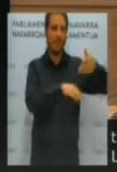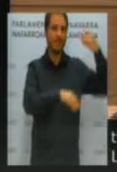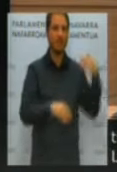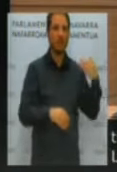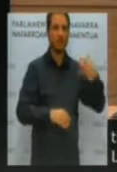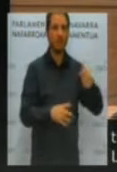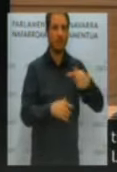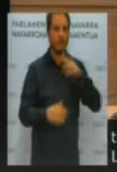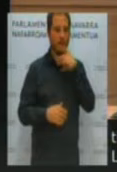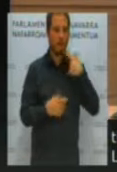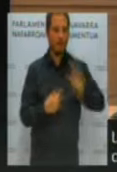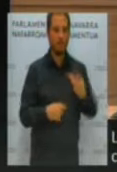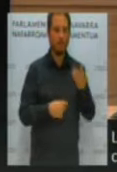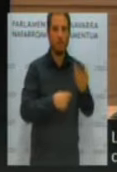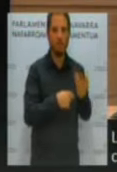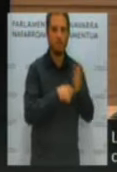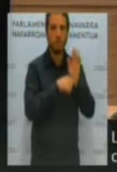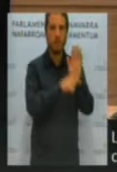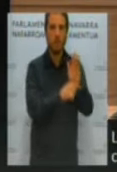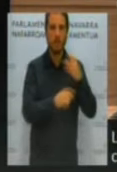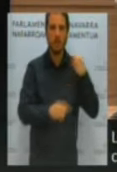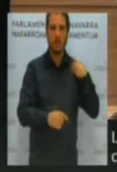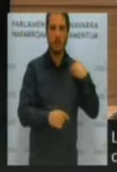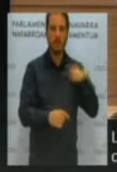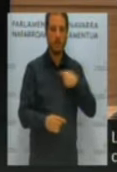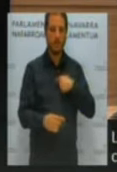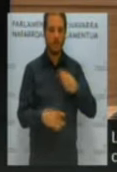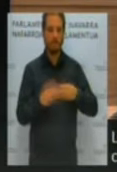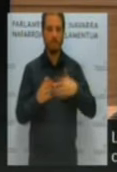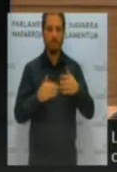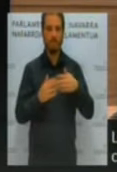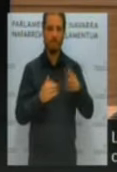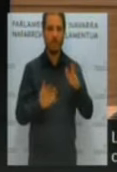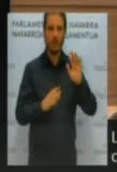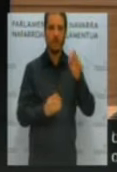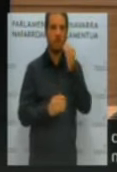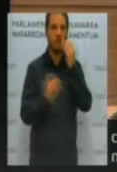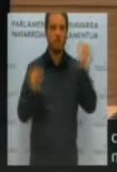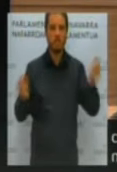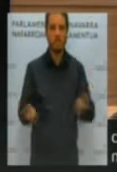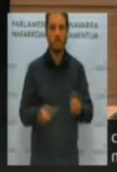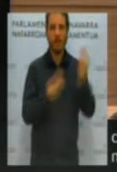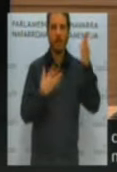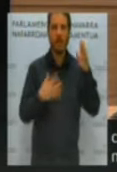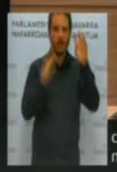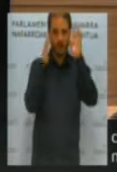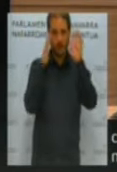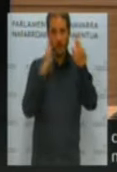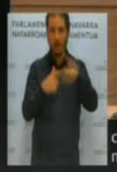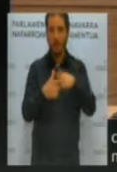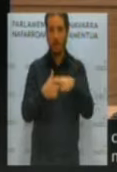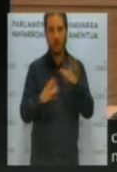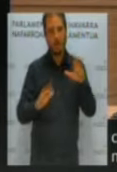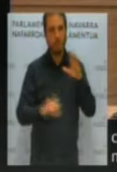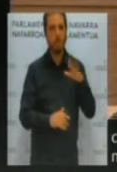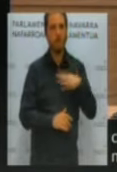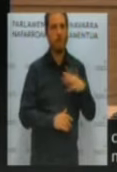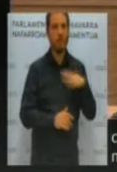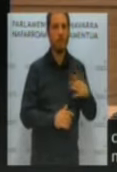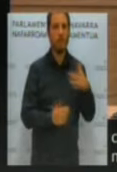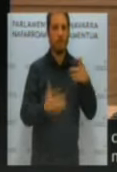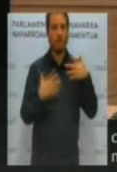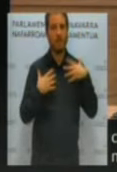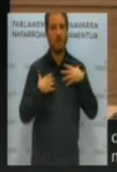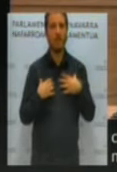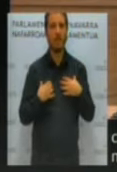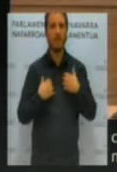presentan como si fuera aquello un plan que ustedes tienen para mejorar la atención primaria. Por favor, yo les digo que se tomen con seriedad el tema de la sanidad, que